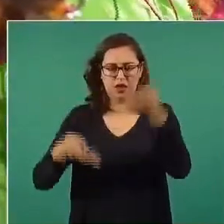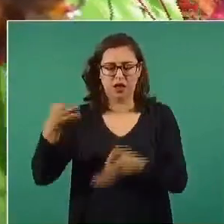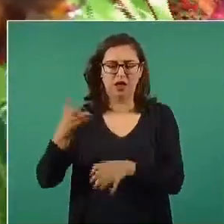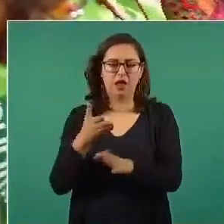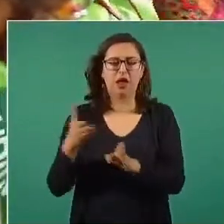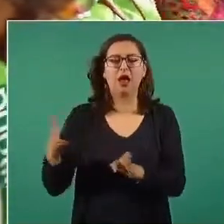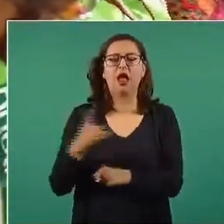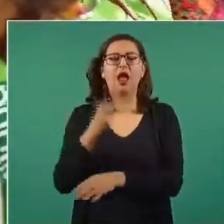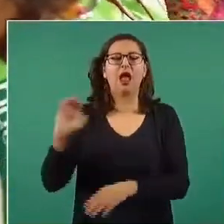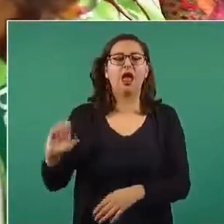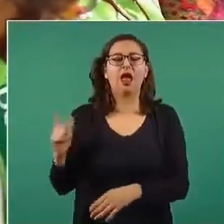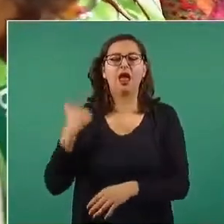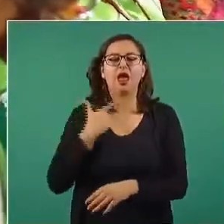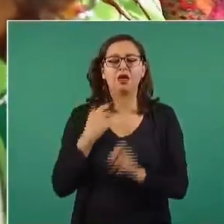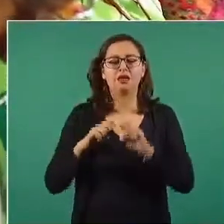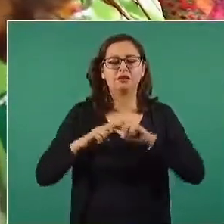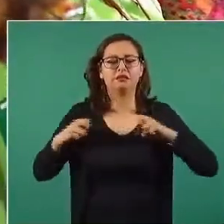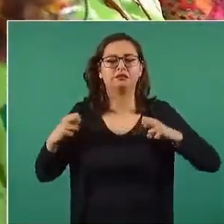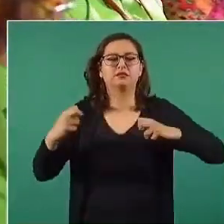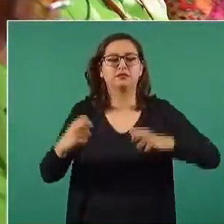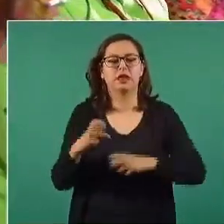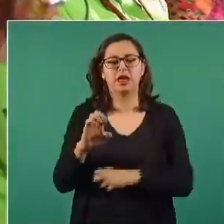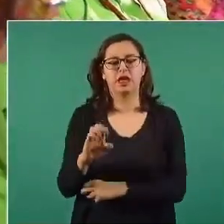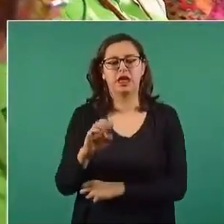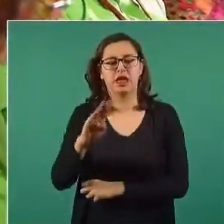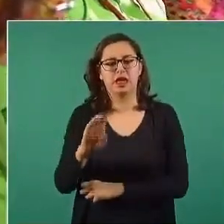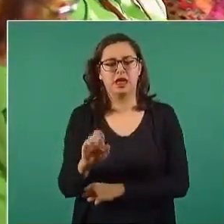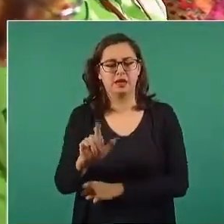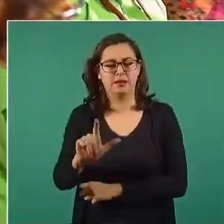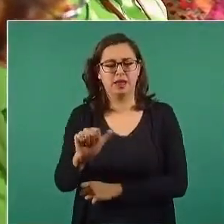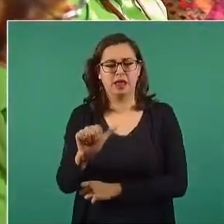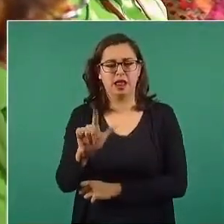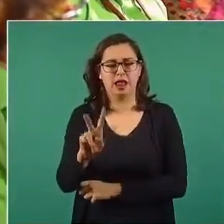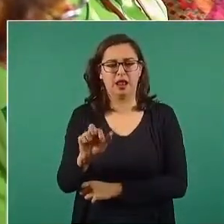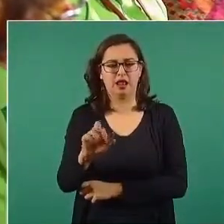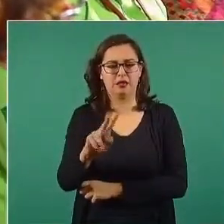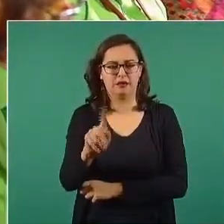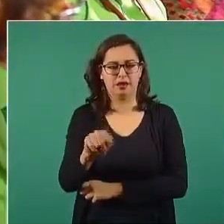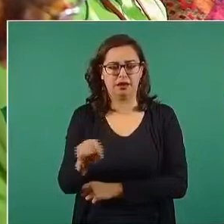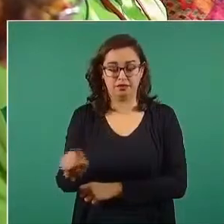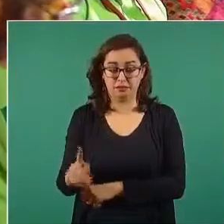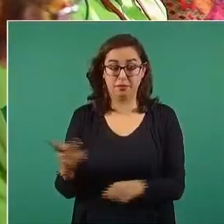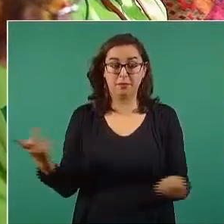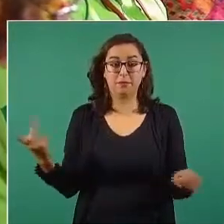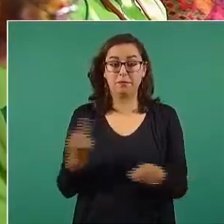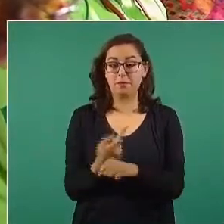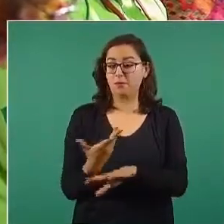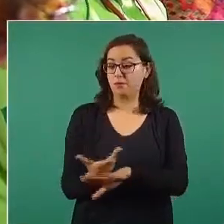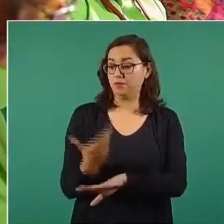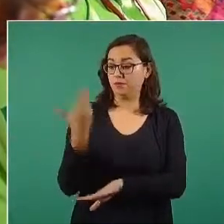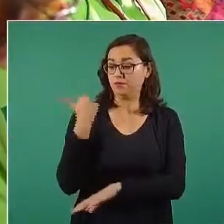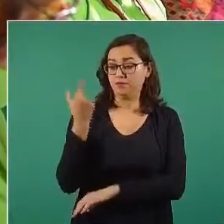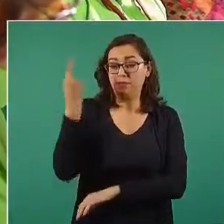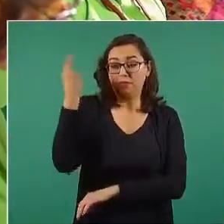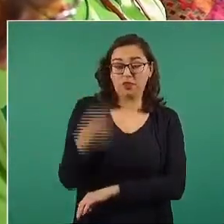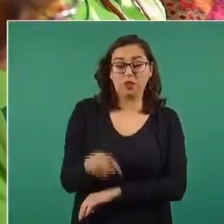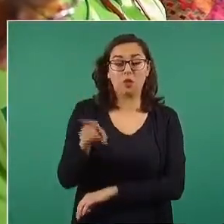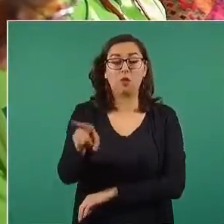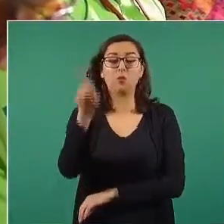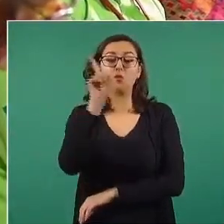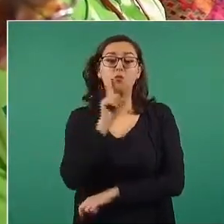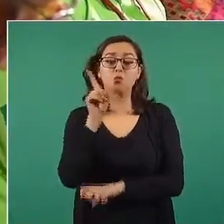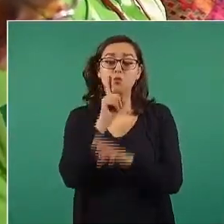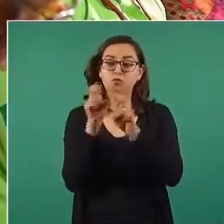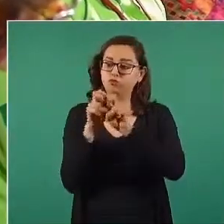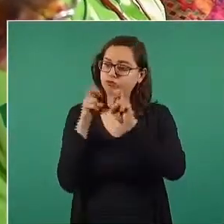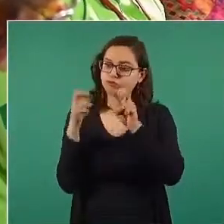Edel Álvarez. Hace unos días fue aplicado por Ministerio de Ley el retiro forzoso a una magistrada, mientras